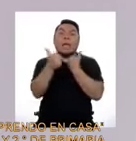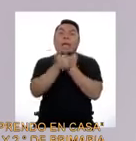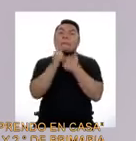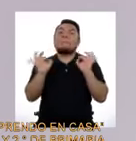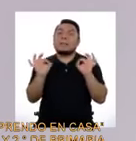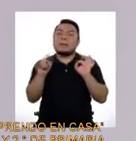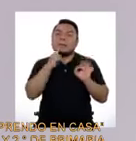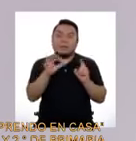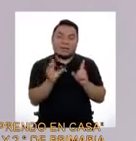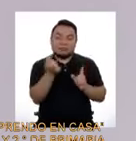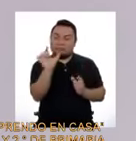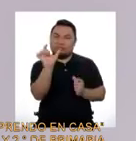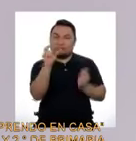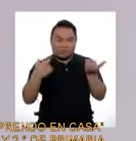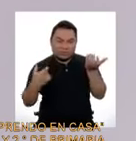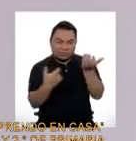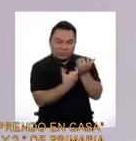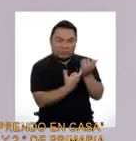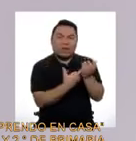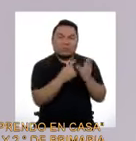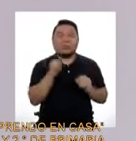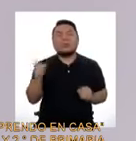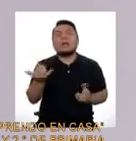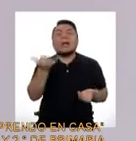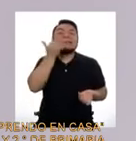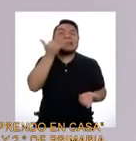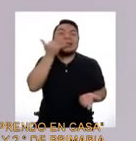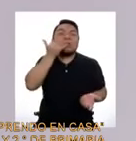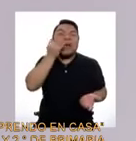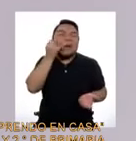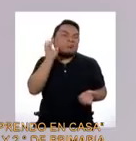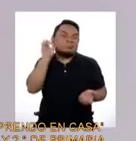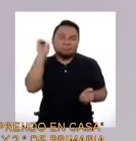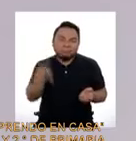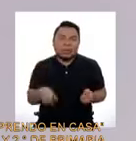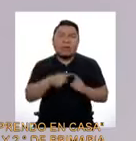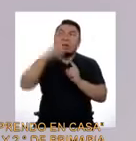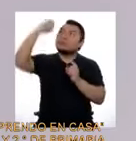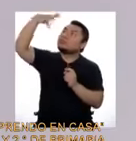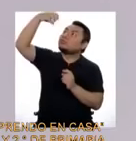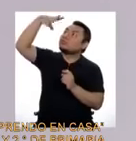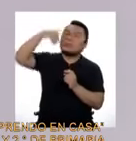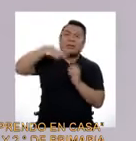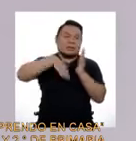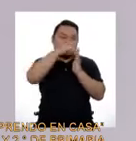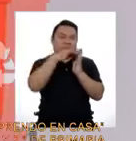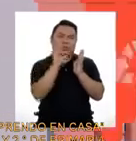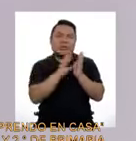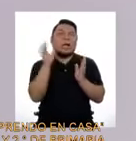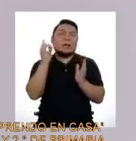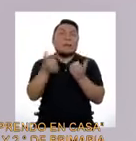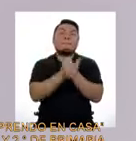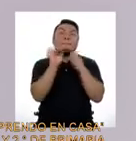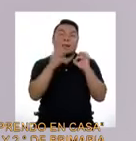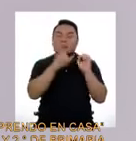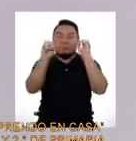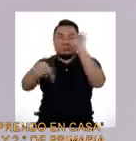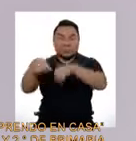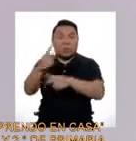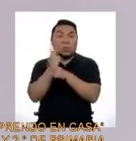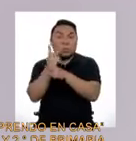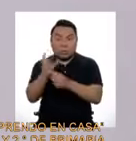como las pilas, los envases de insecticidas, pinturas, tintas y otras cosas que nos pueden hacer daño. Mucho cuidado